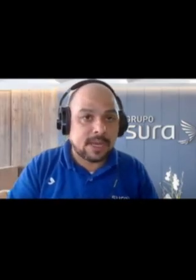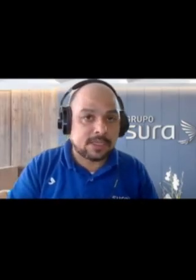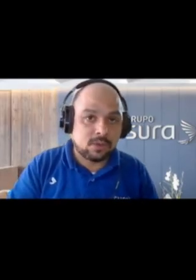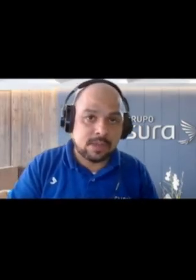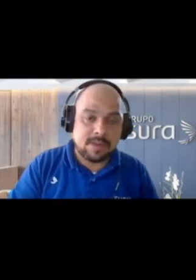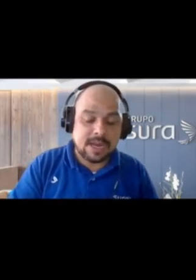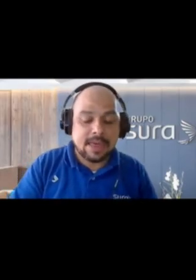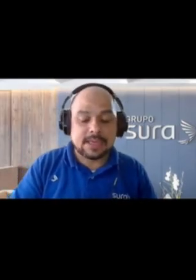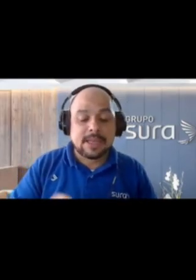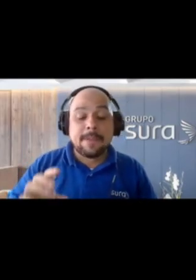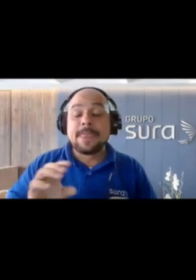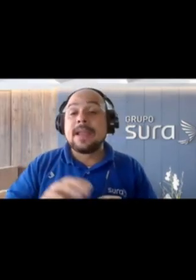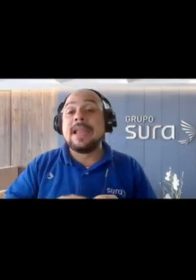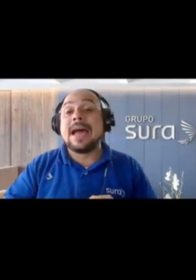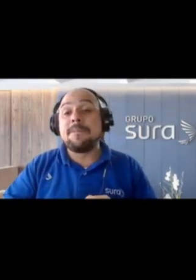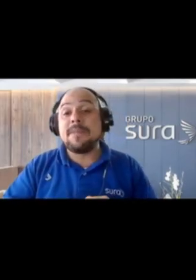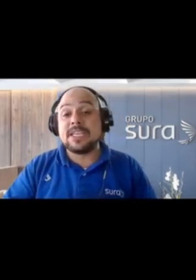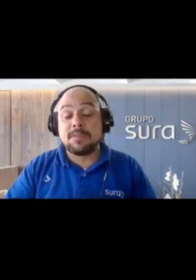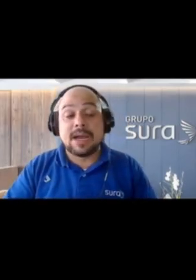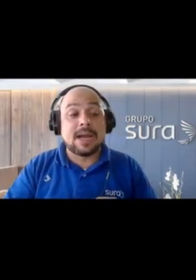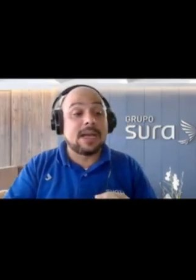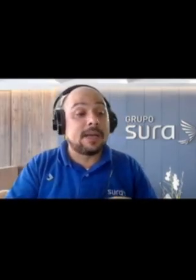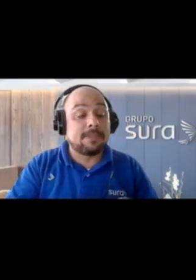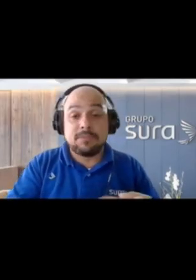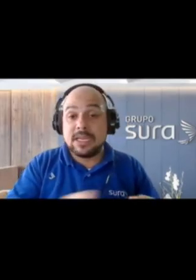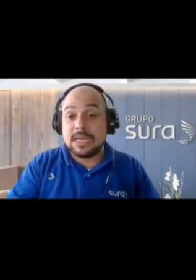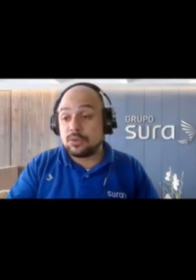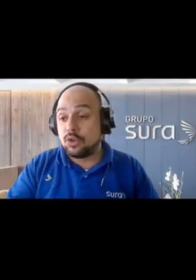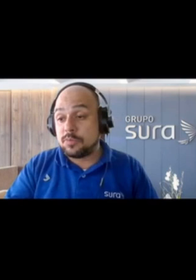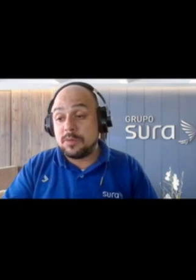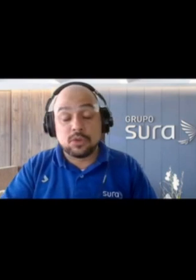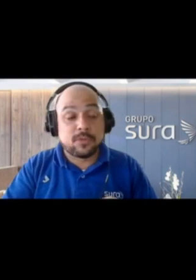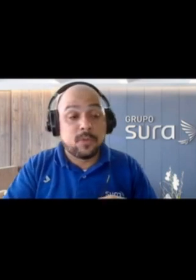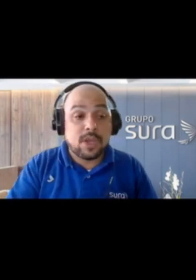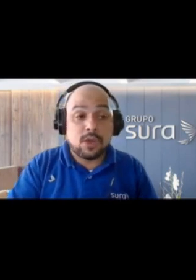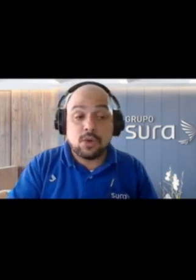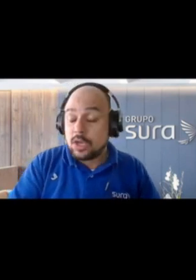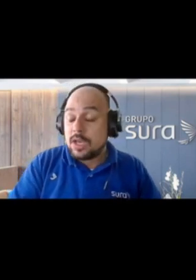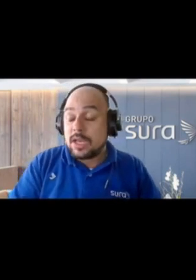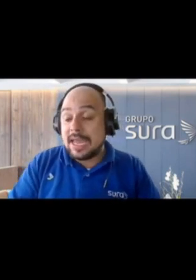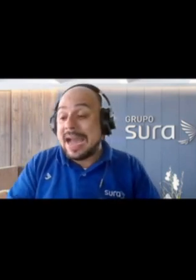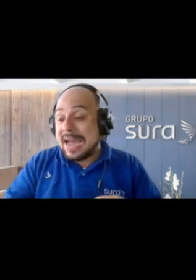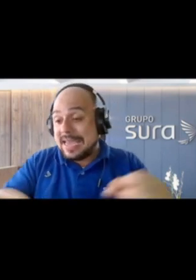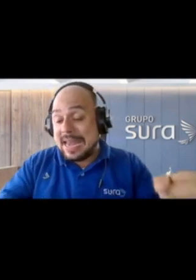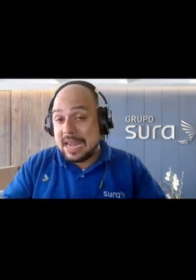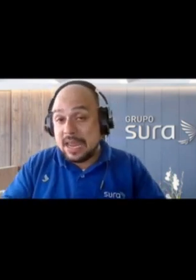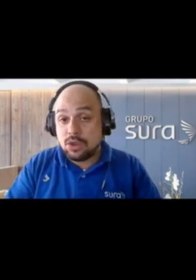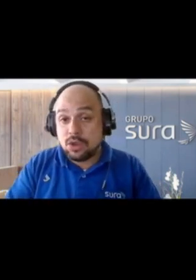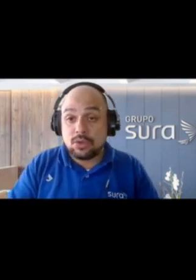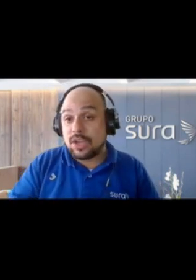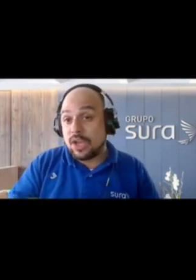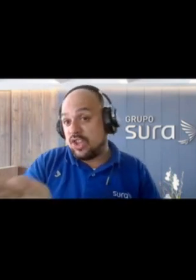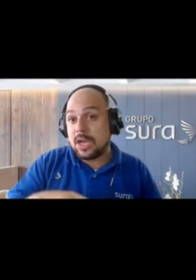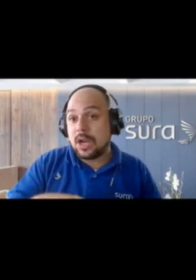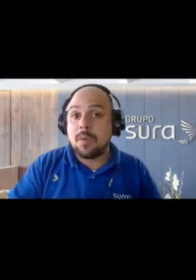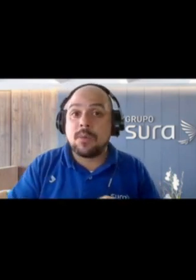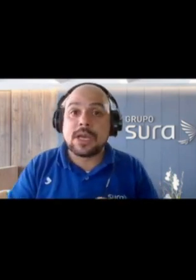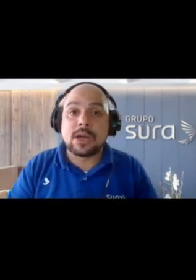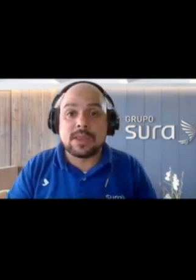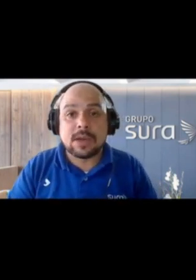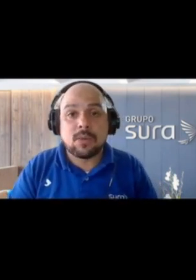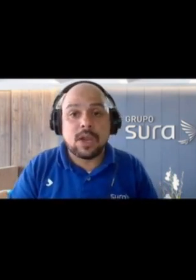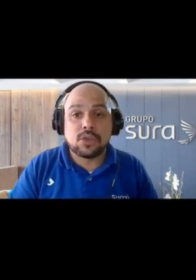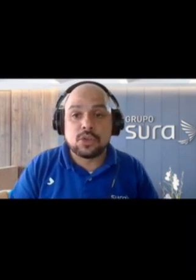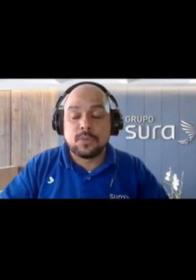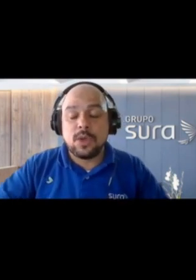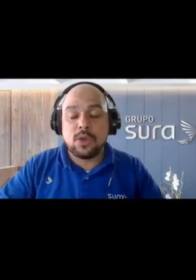haber atmósferas contaminadas, la misma, digamos, los mismos fluidos que hay en el entorno, que ahorita nos